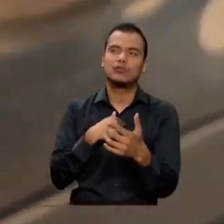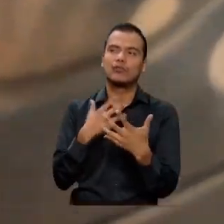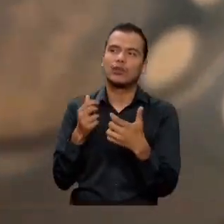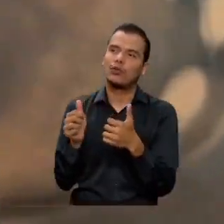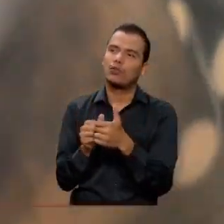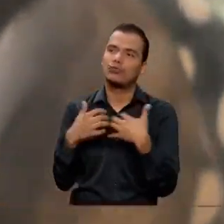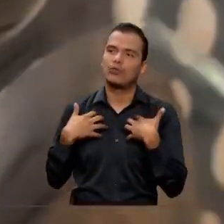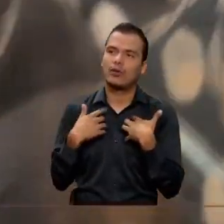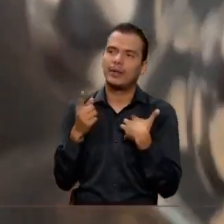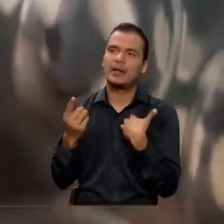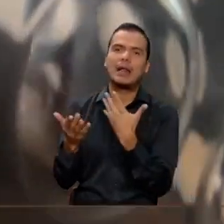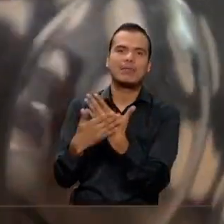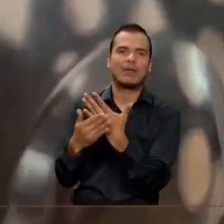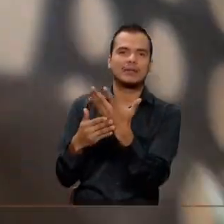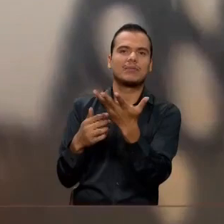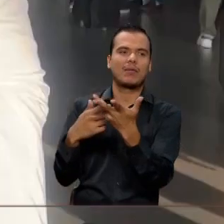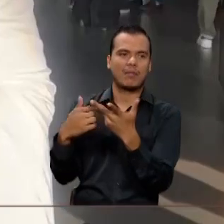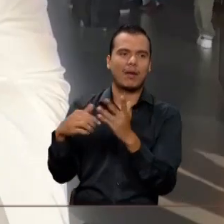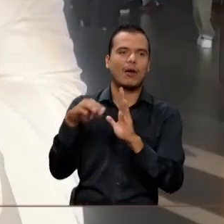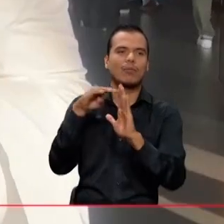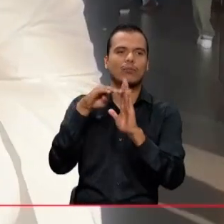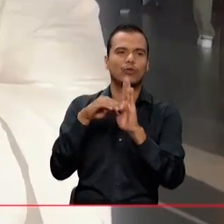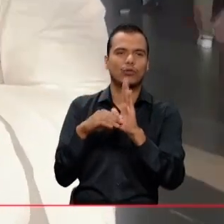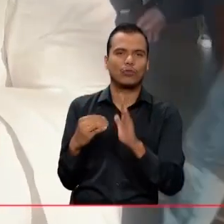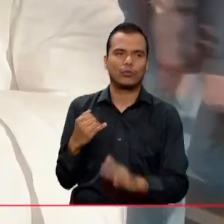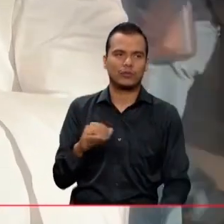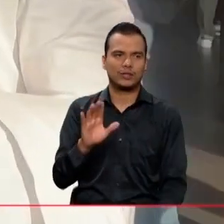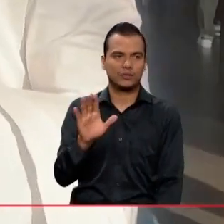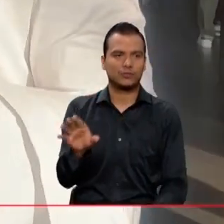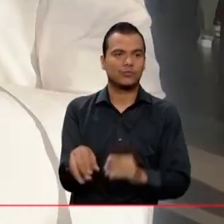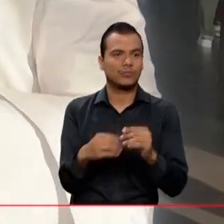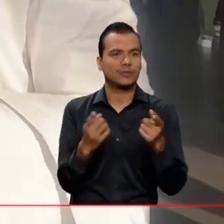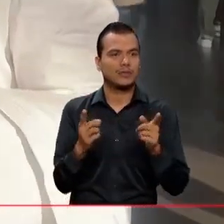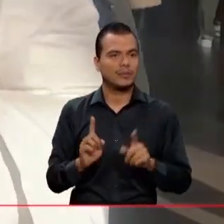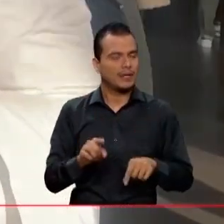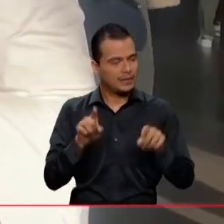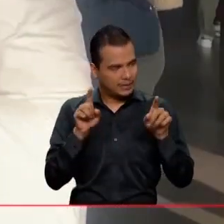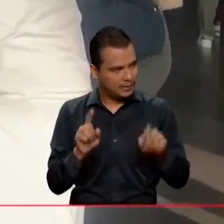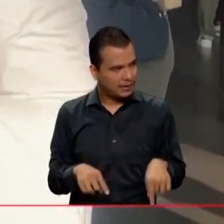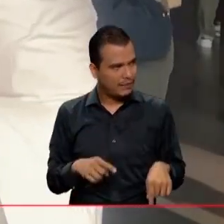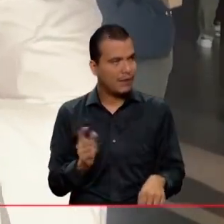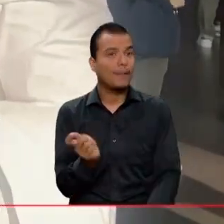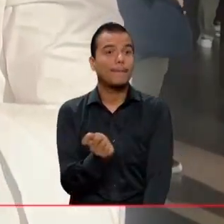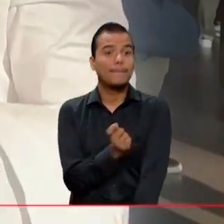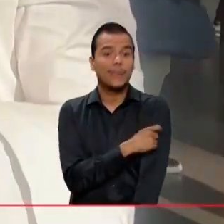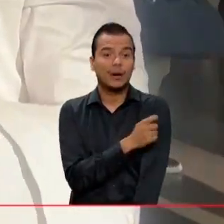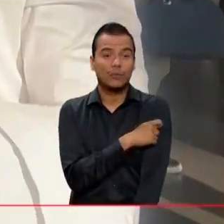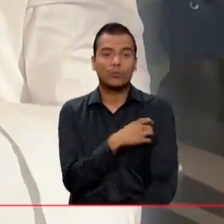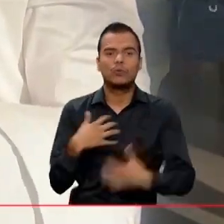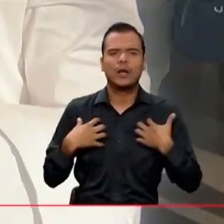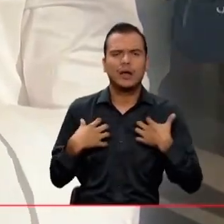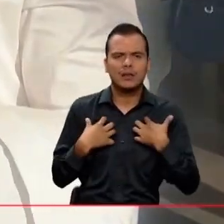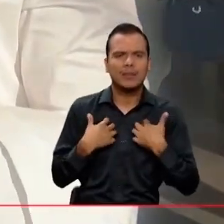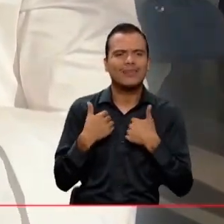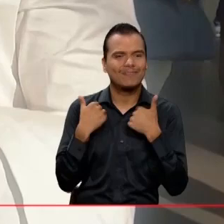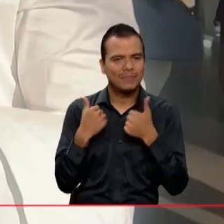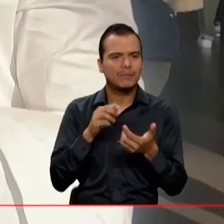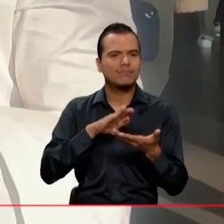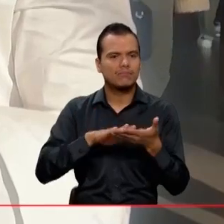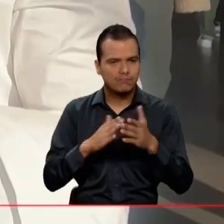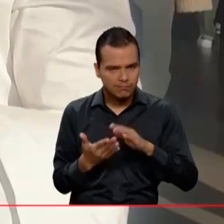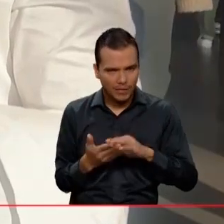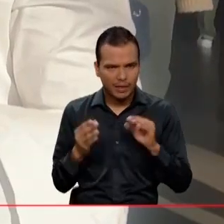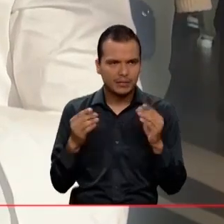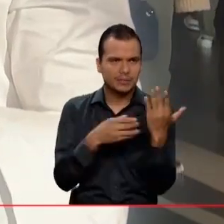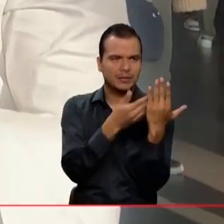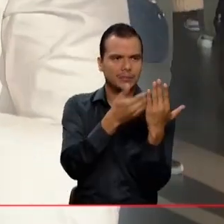que nuestros animalitos de compañía deben tener ese carnet de vacunación al día, que hacen parte de esos elementos de seguridad que